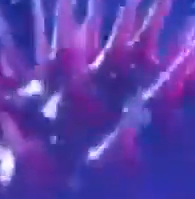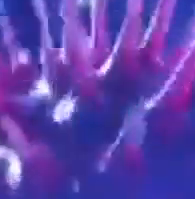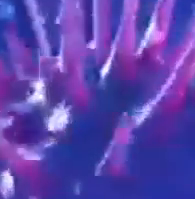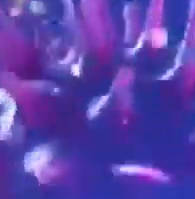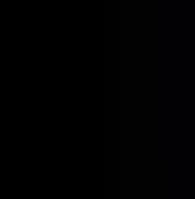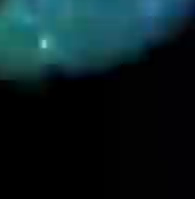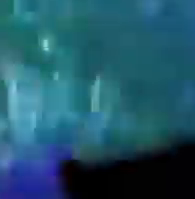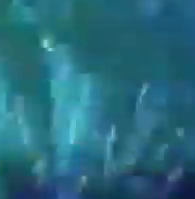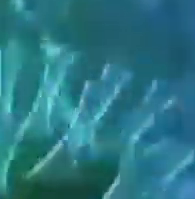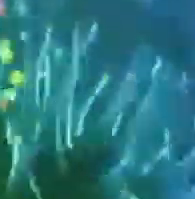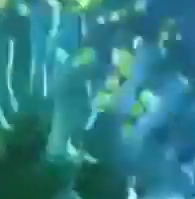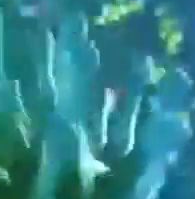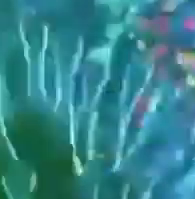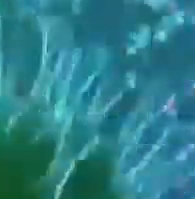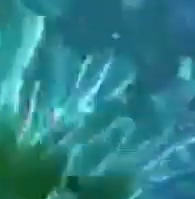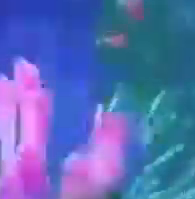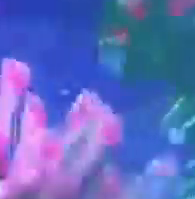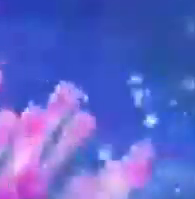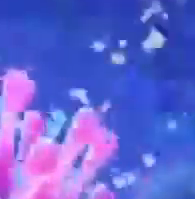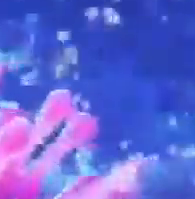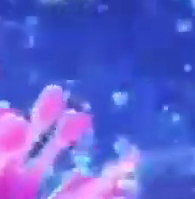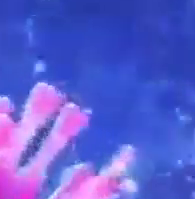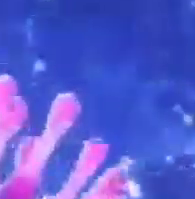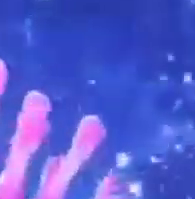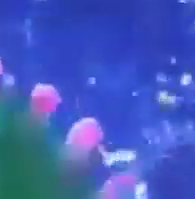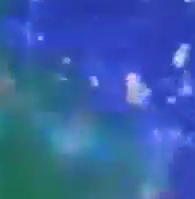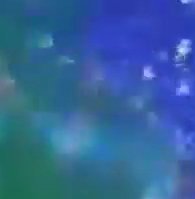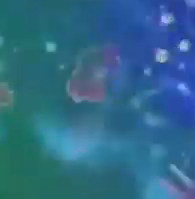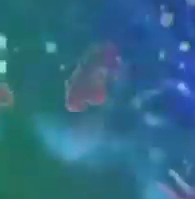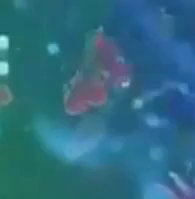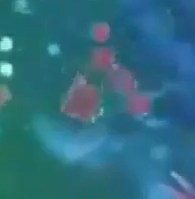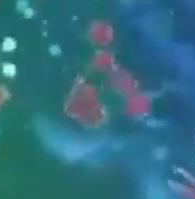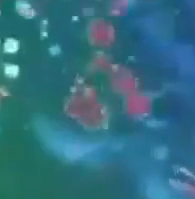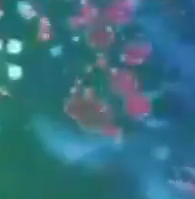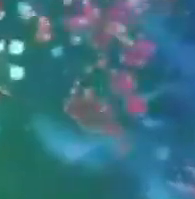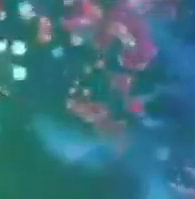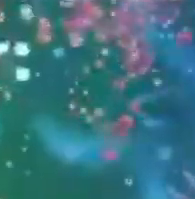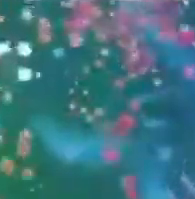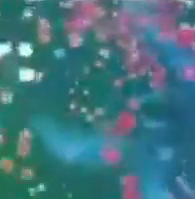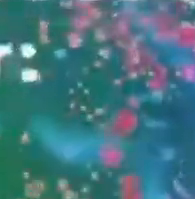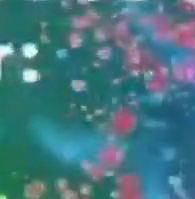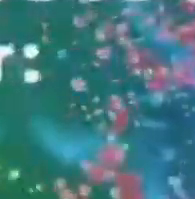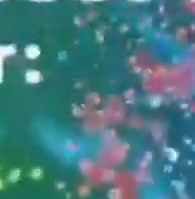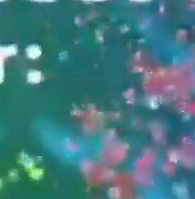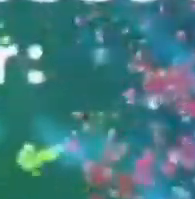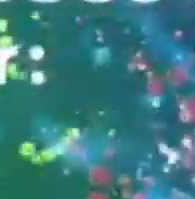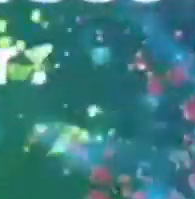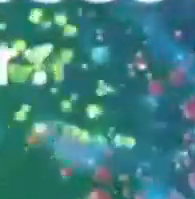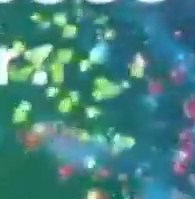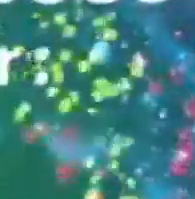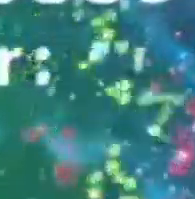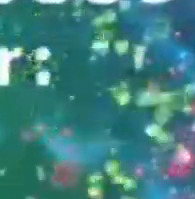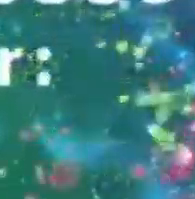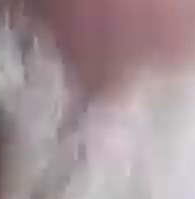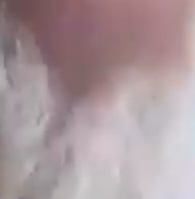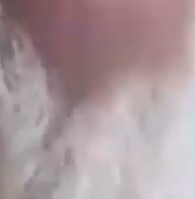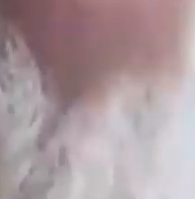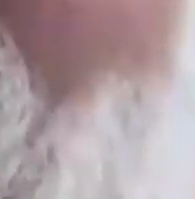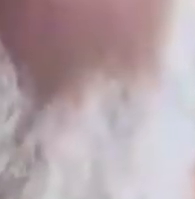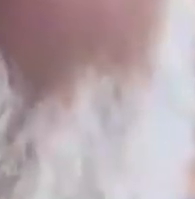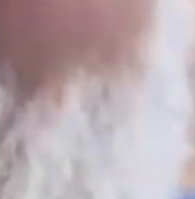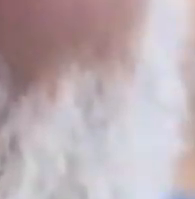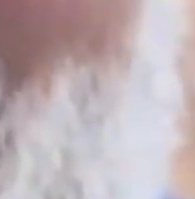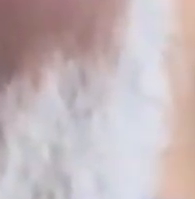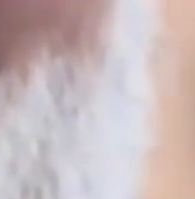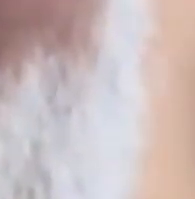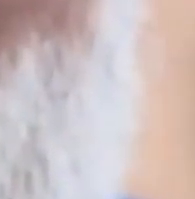mayor presenta fiebre y síntomas como tos, dolor de garganta o dificultad respiratoria, consulta de inmediato a los servicios de salud. Evitar el contagio